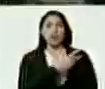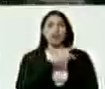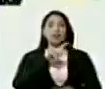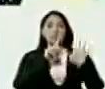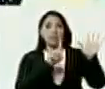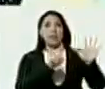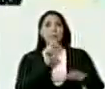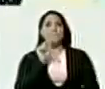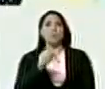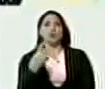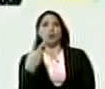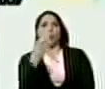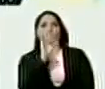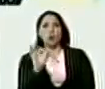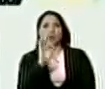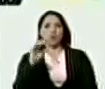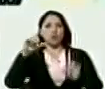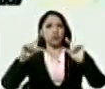36.2%.